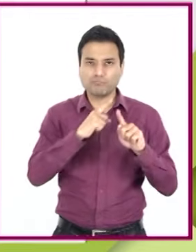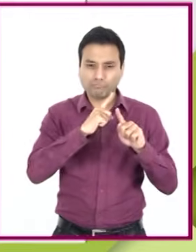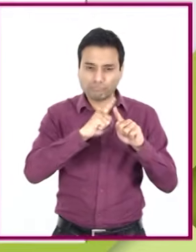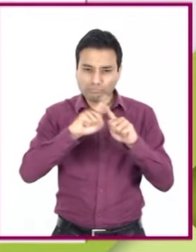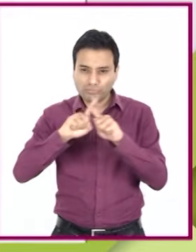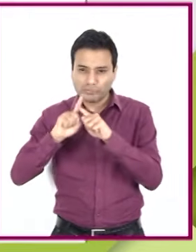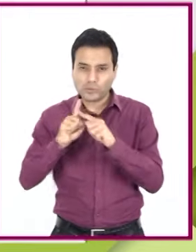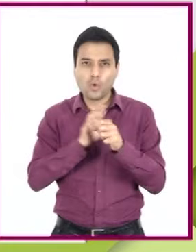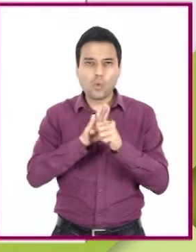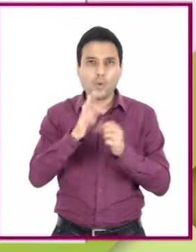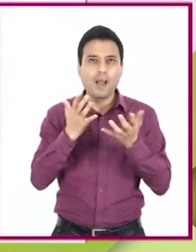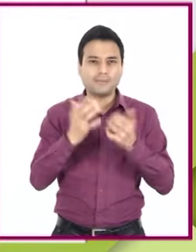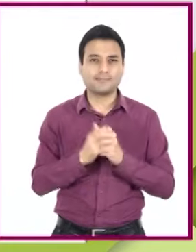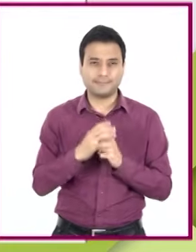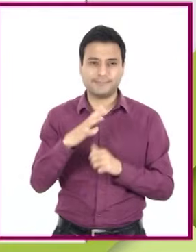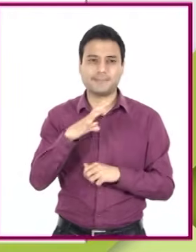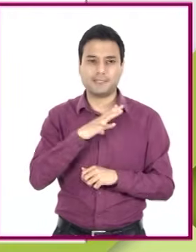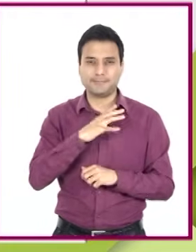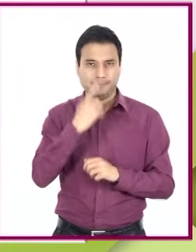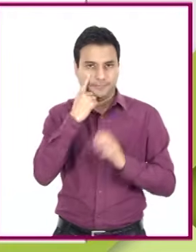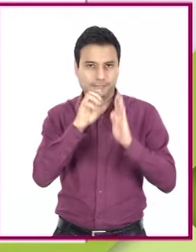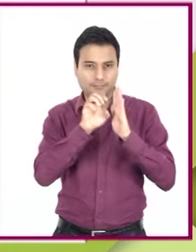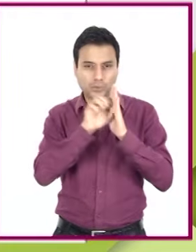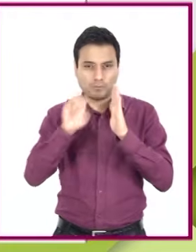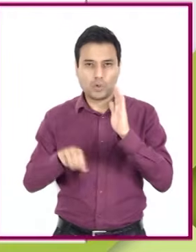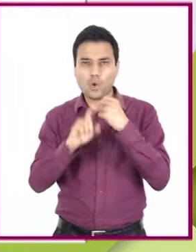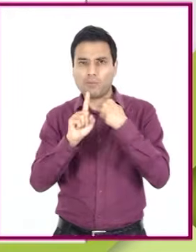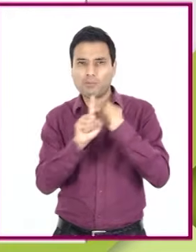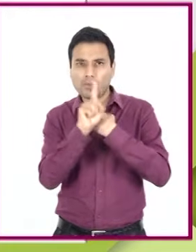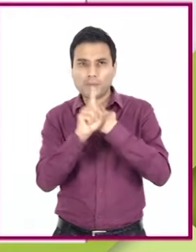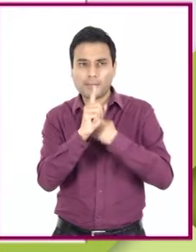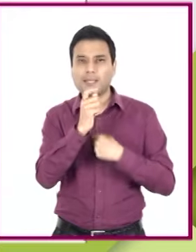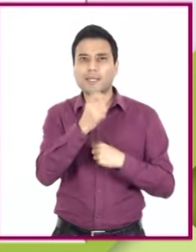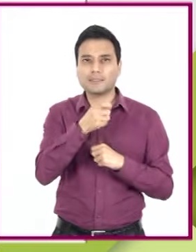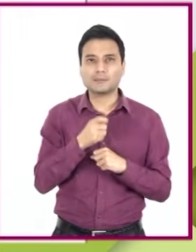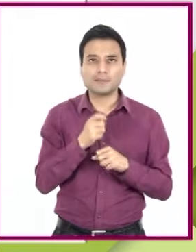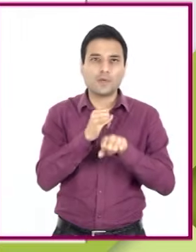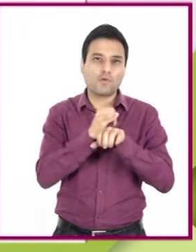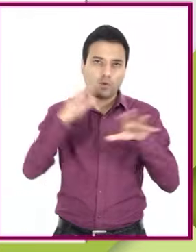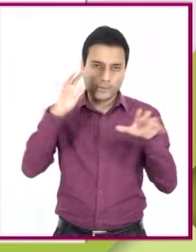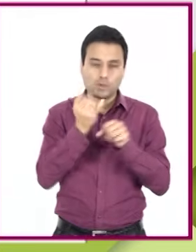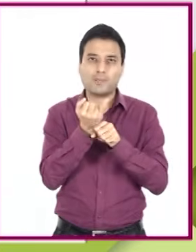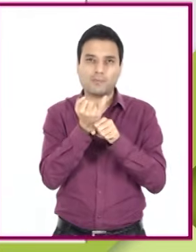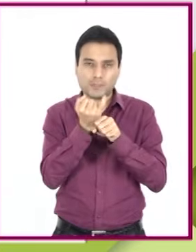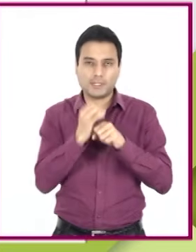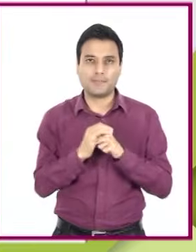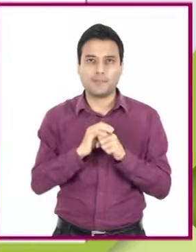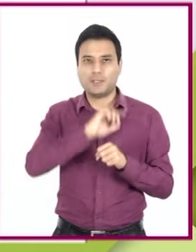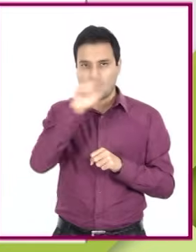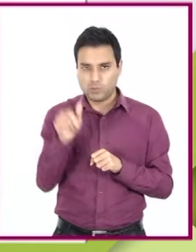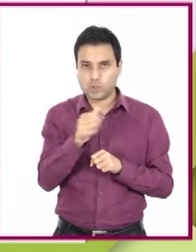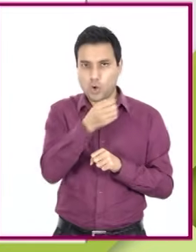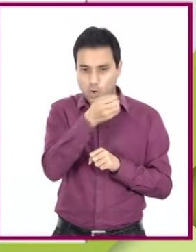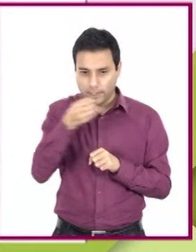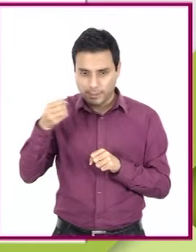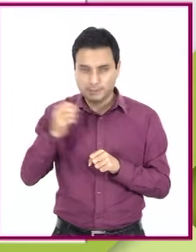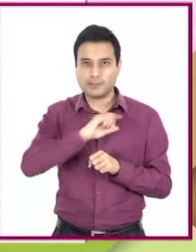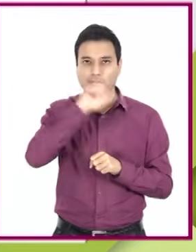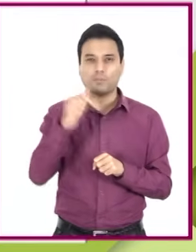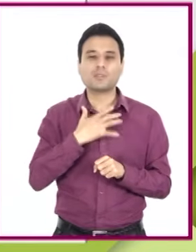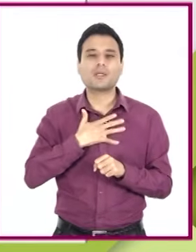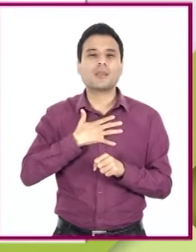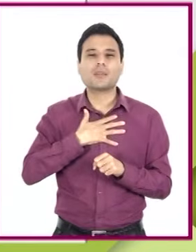proyecto, como determinar el problema, buscar información, organizarla, hacer los